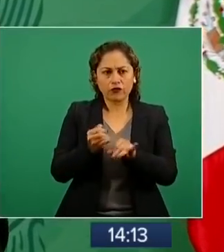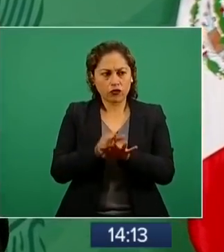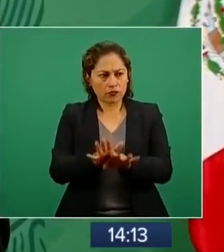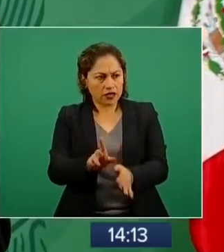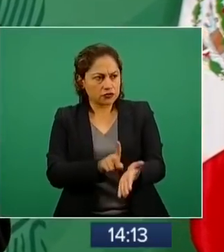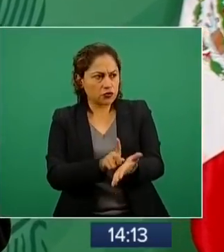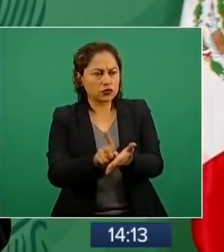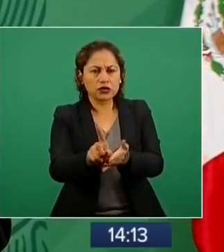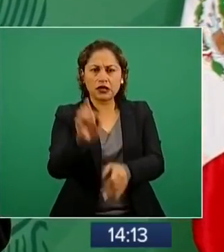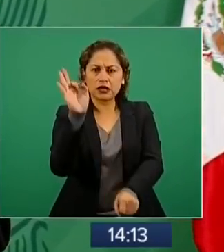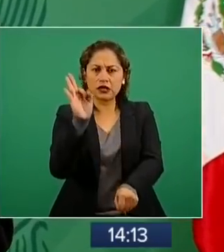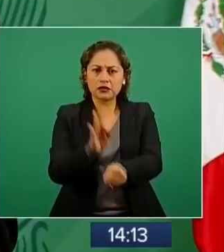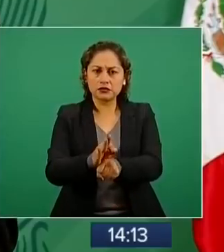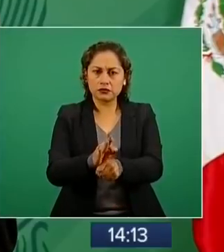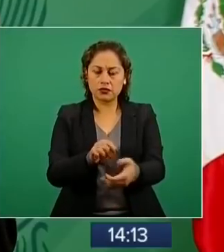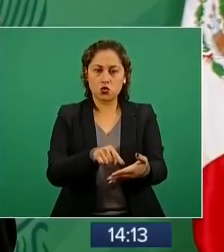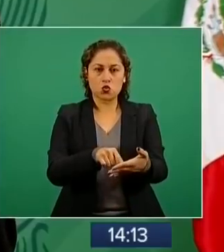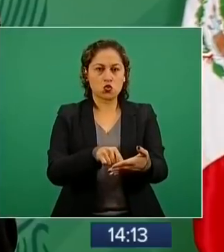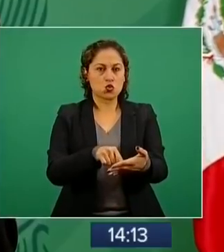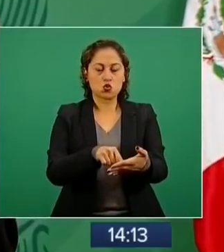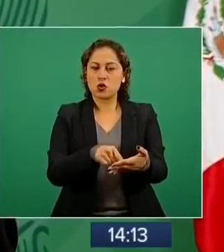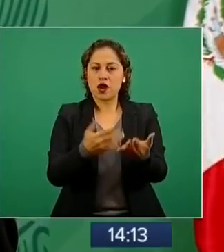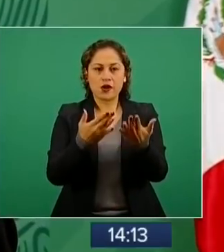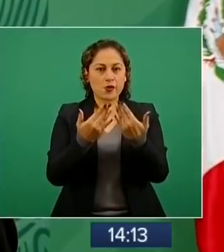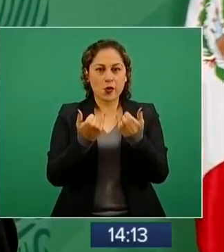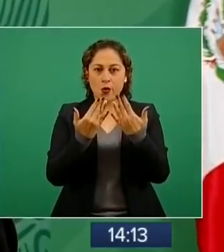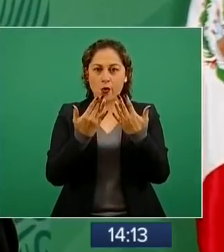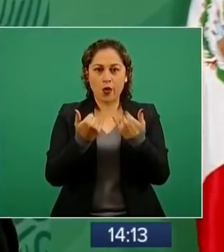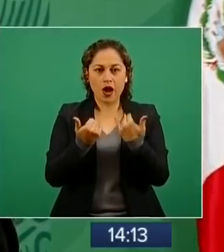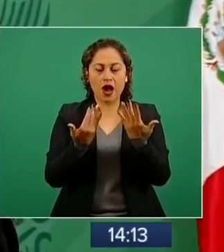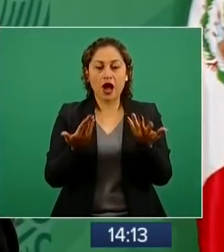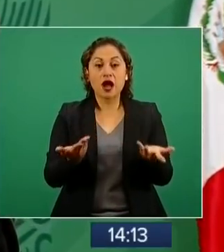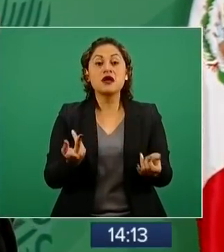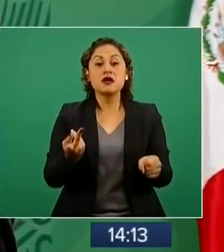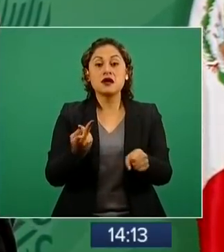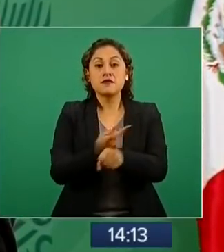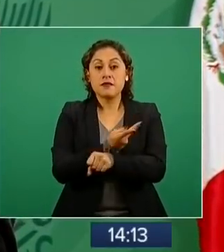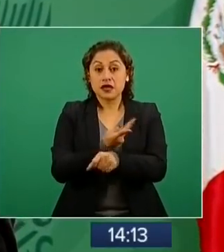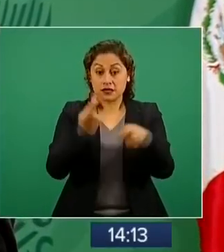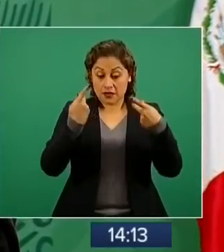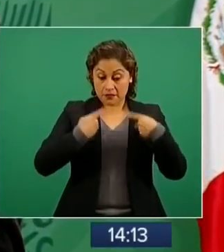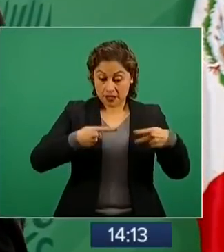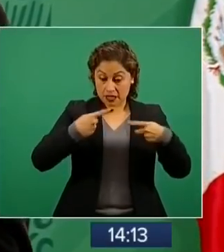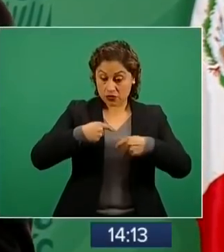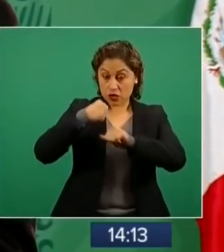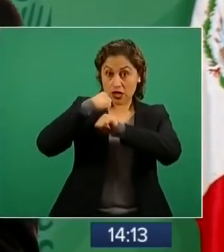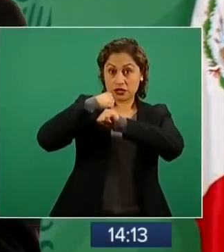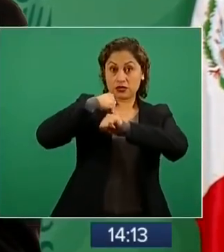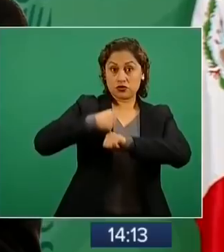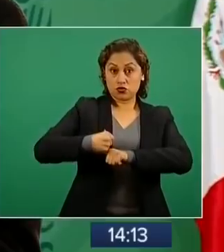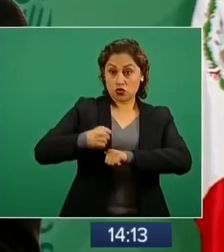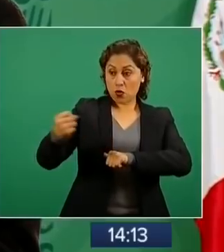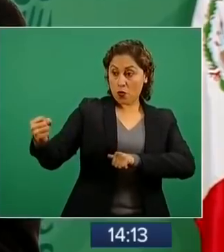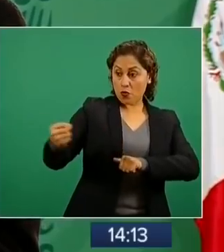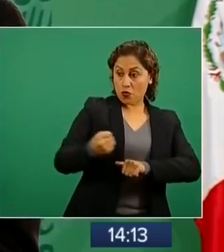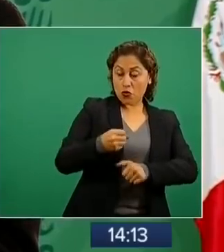¿Y el papel de las autoridades legal y legítimamente constituidas?